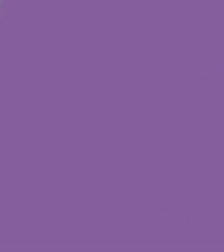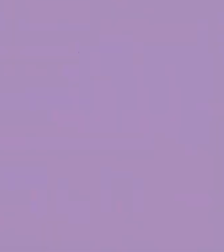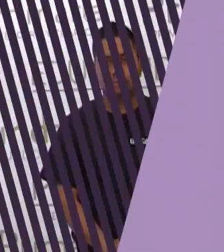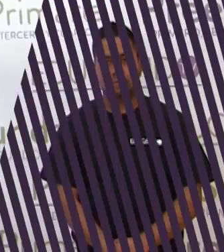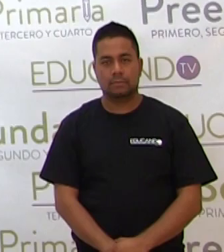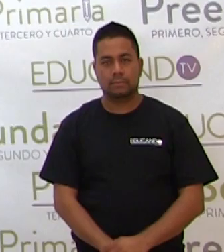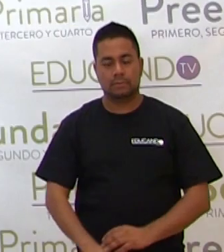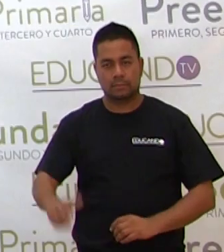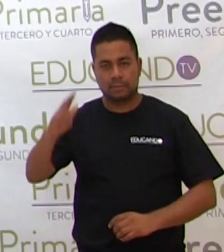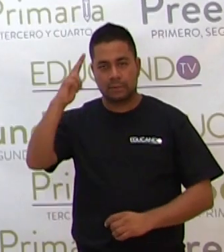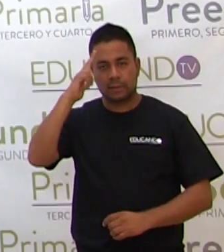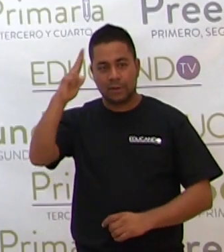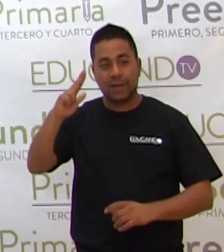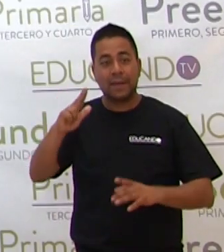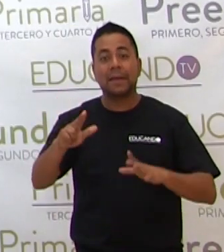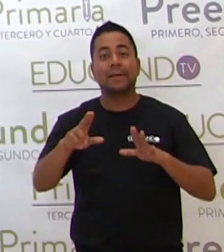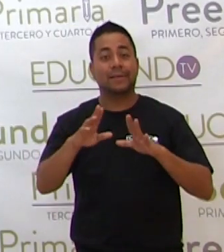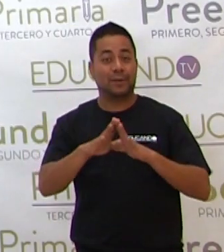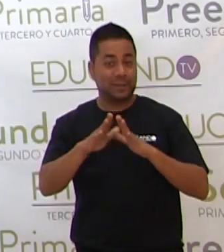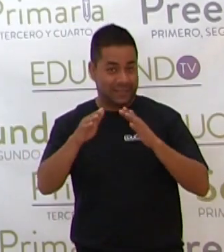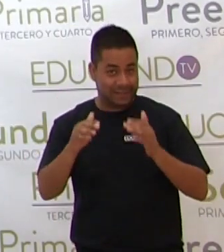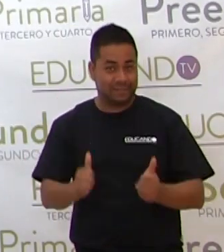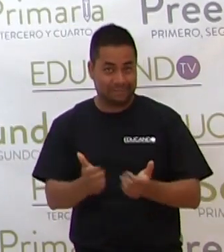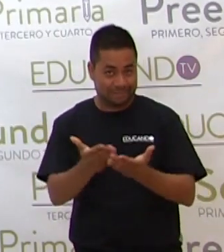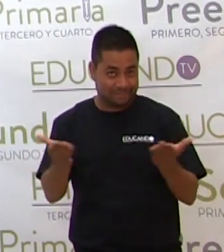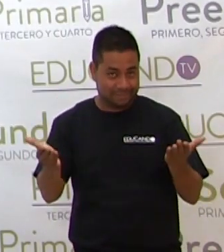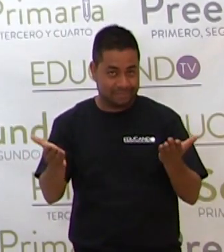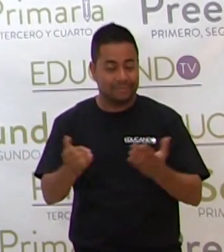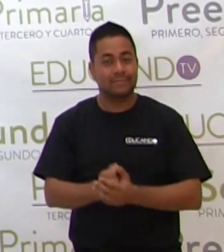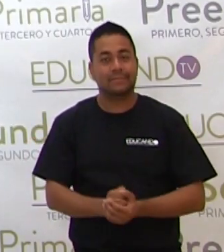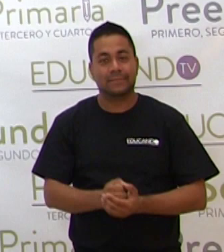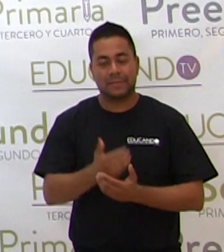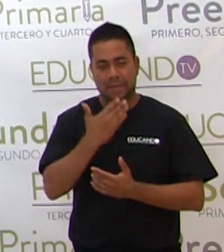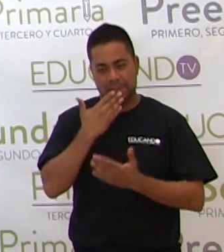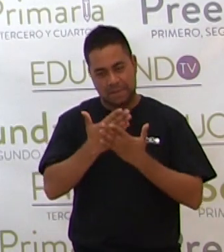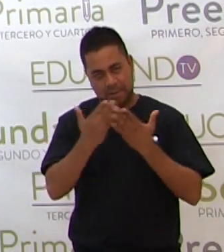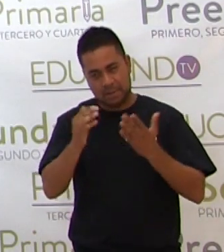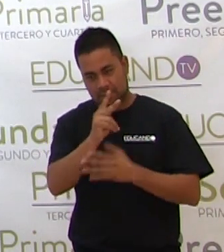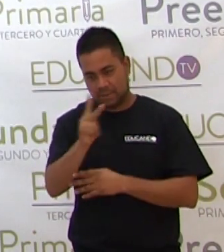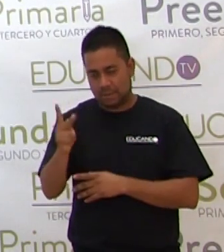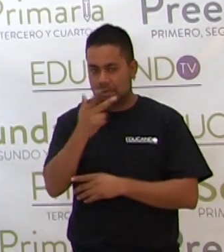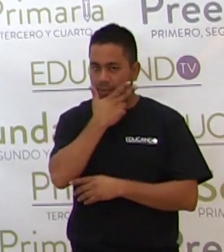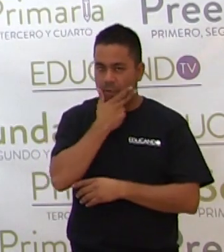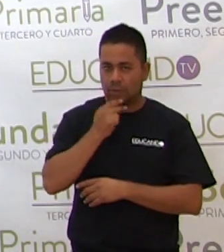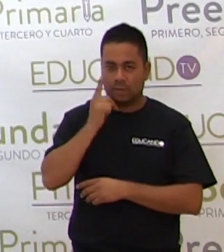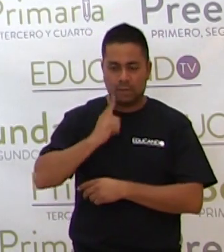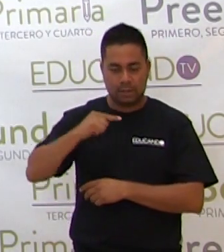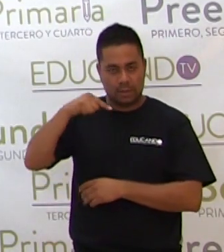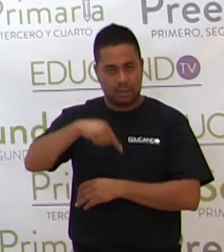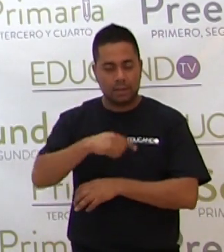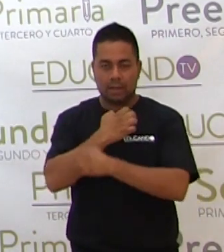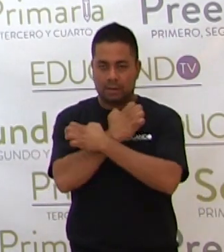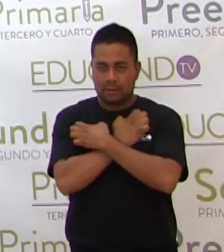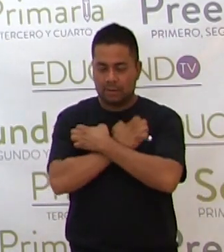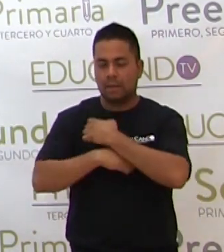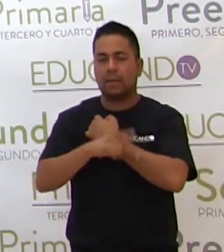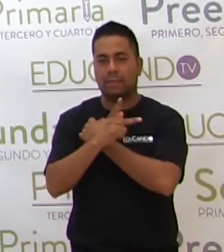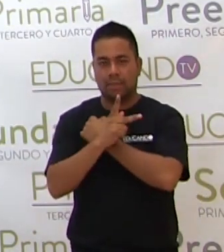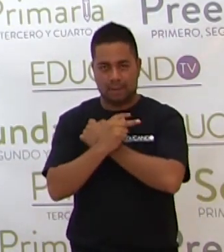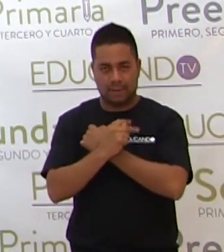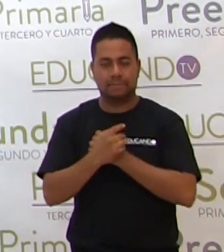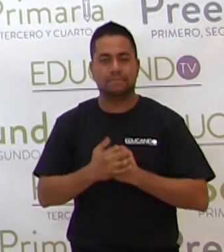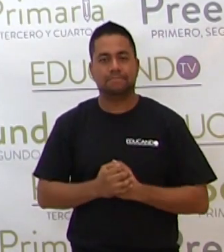hola qué tal cómo están bienvenidos todos y todas a este es el programa 'educando